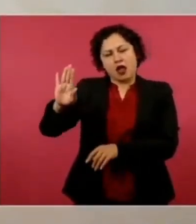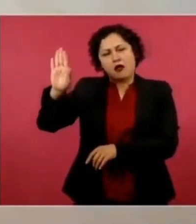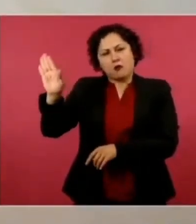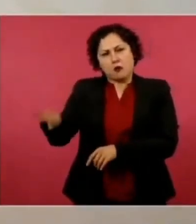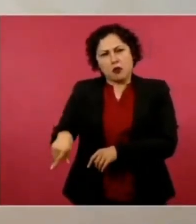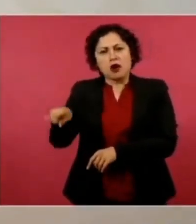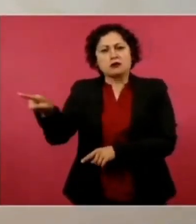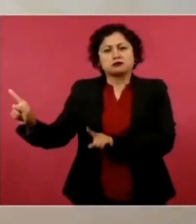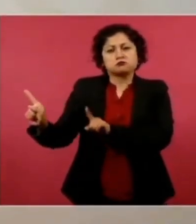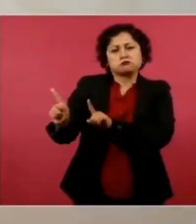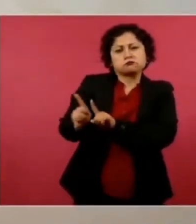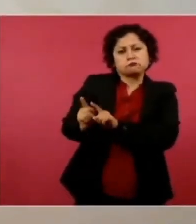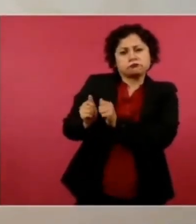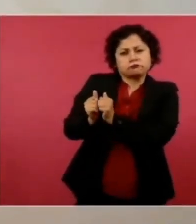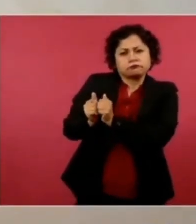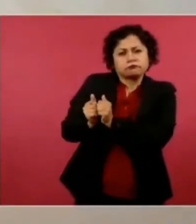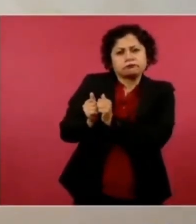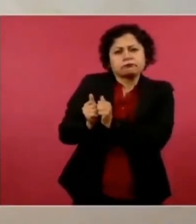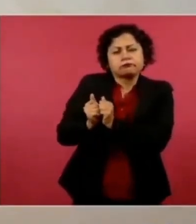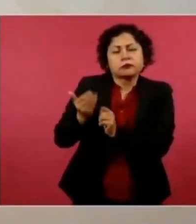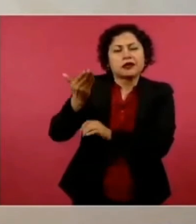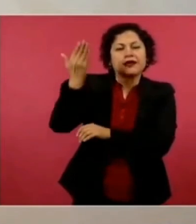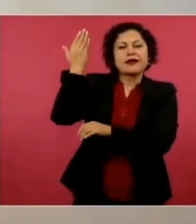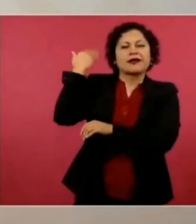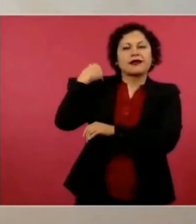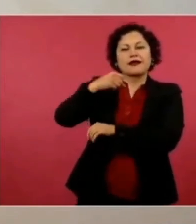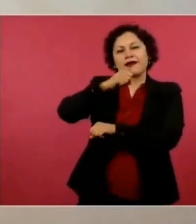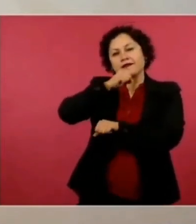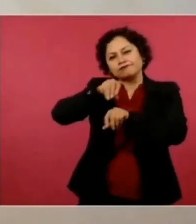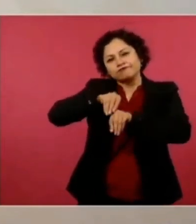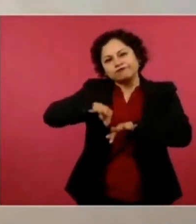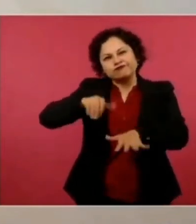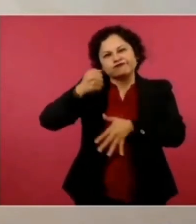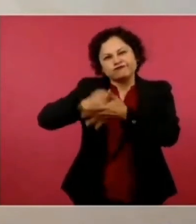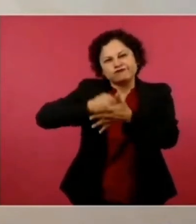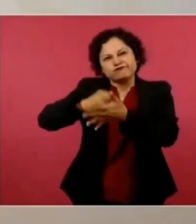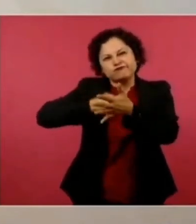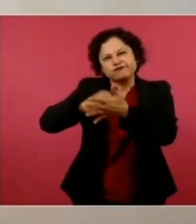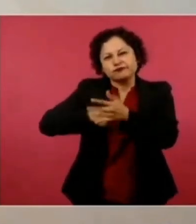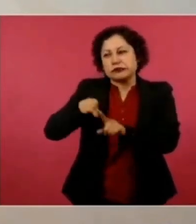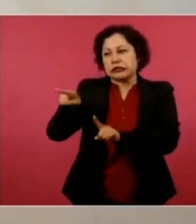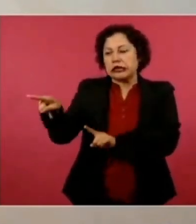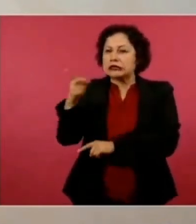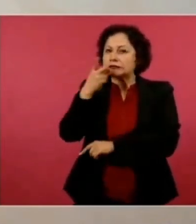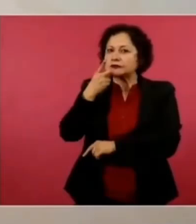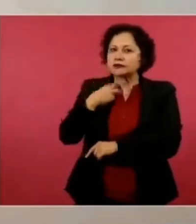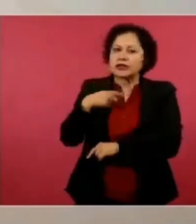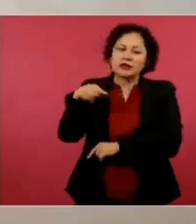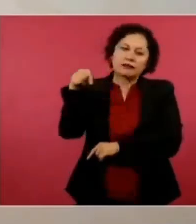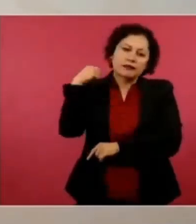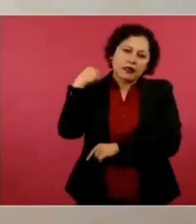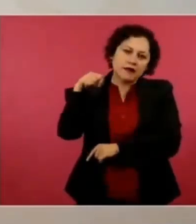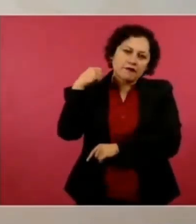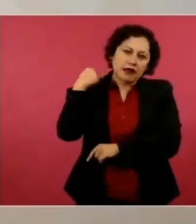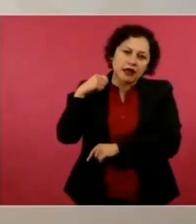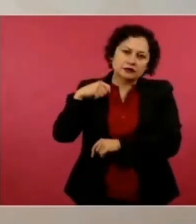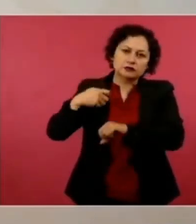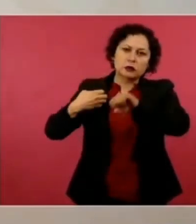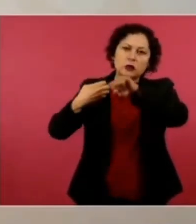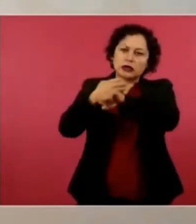era de Cárdenas, decía: Tabasco tiene todo. Era muy buen